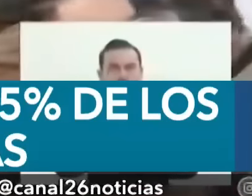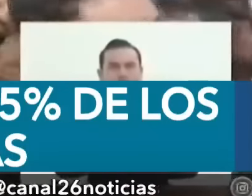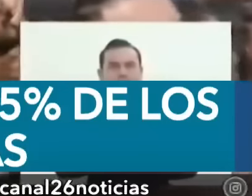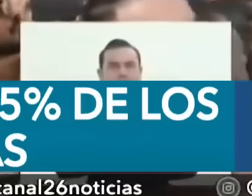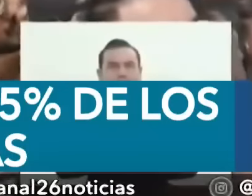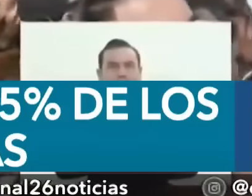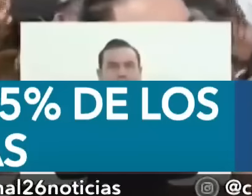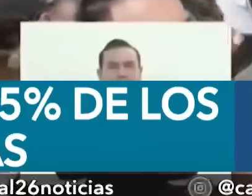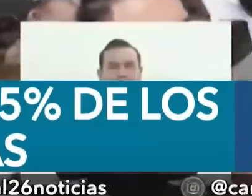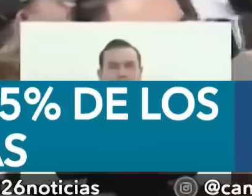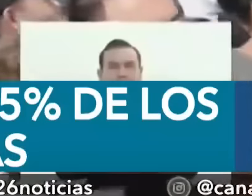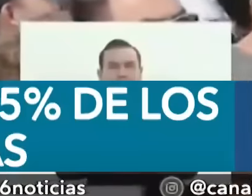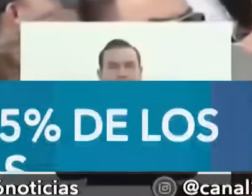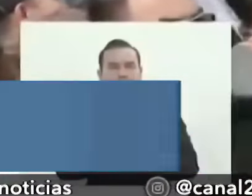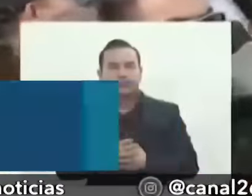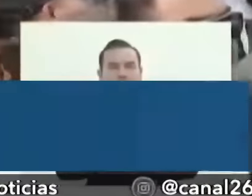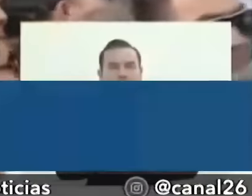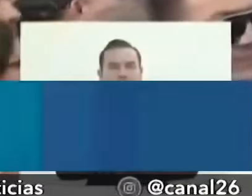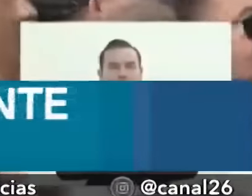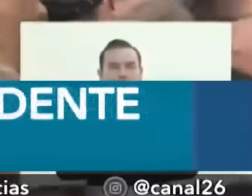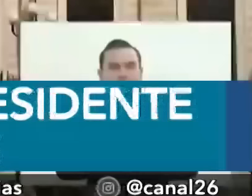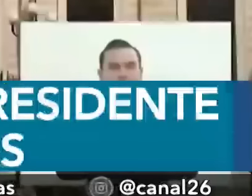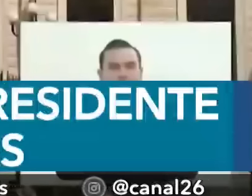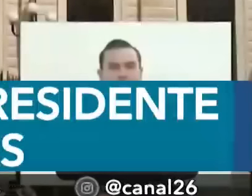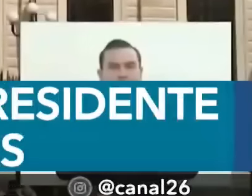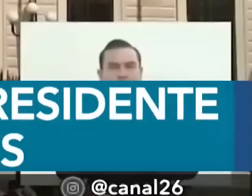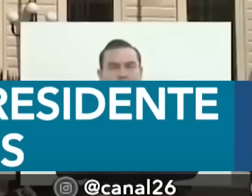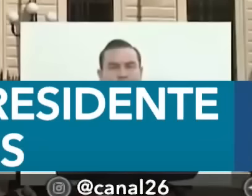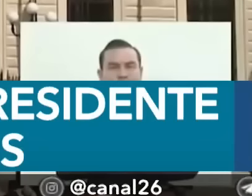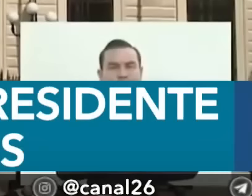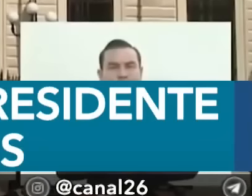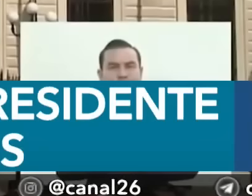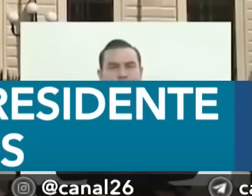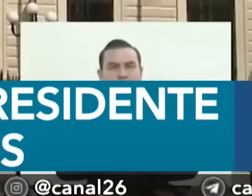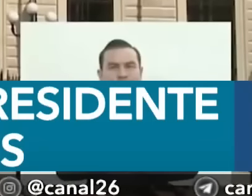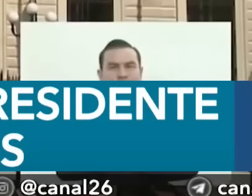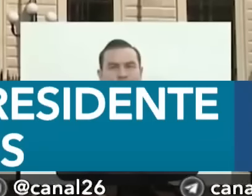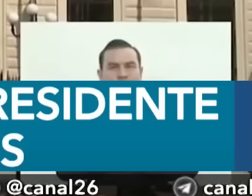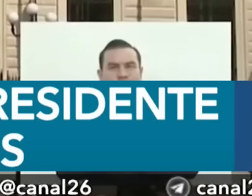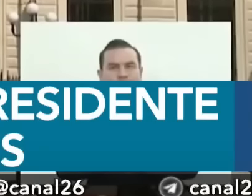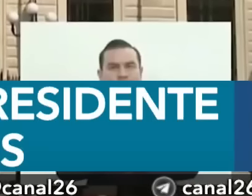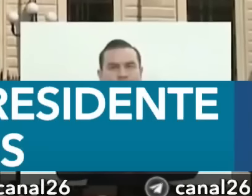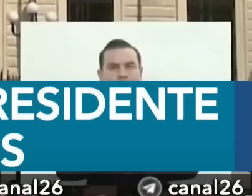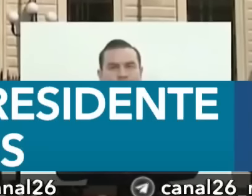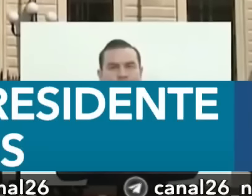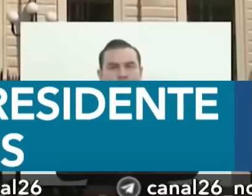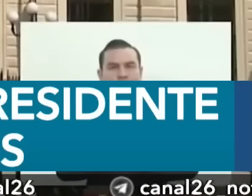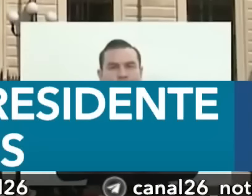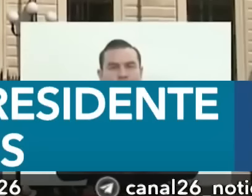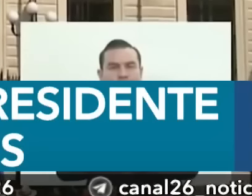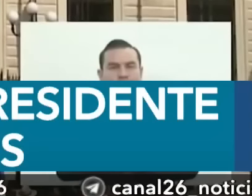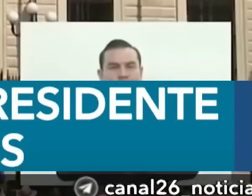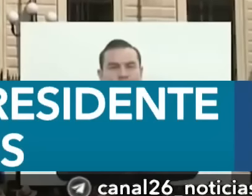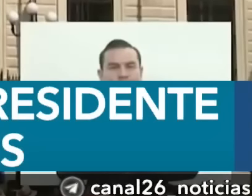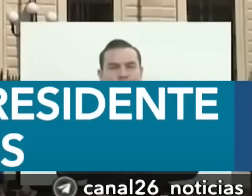las urnas han dado su apoyo a este segundo mandato. Insistimos con esta mirada positiva que tiene justamente